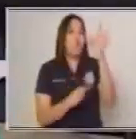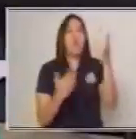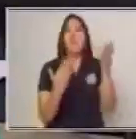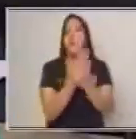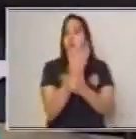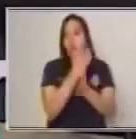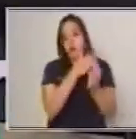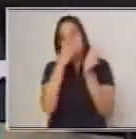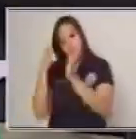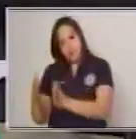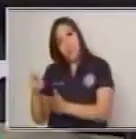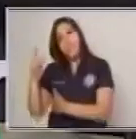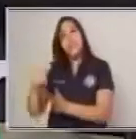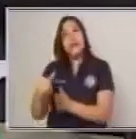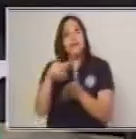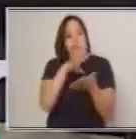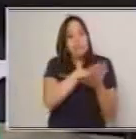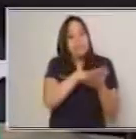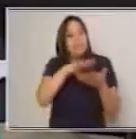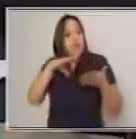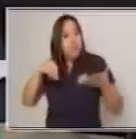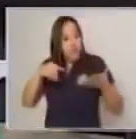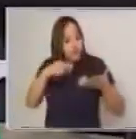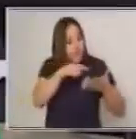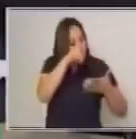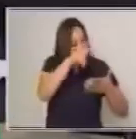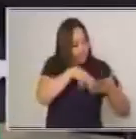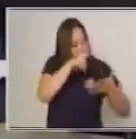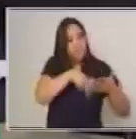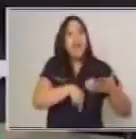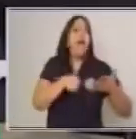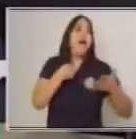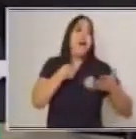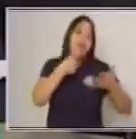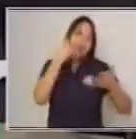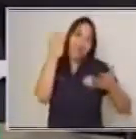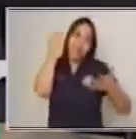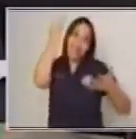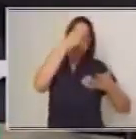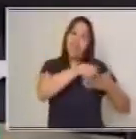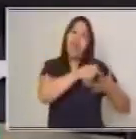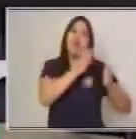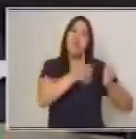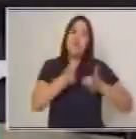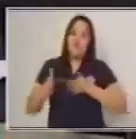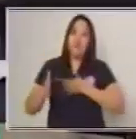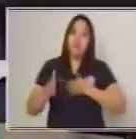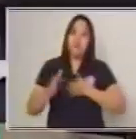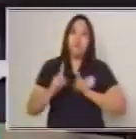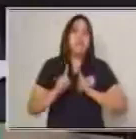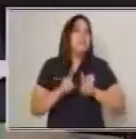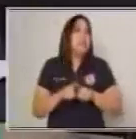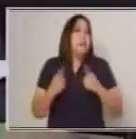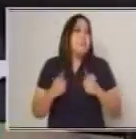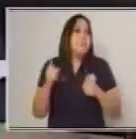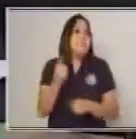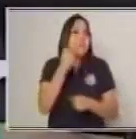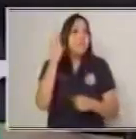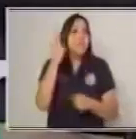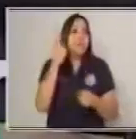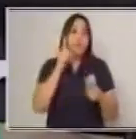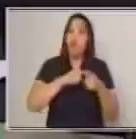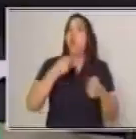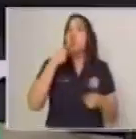o en una hoja aparte, poder ordenar todas nuestras ideas. Pero al principio, cuando estamos escuchando a una